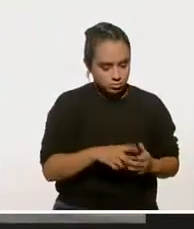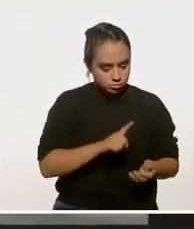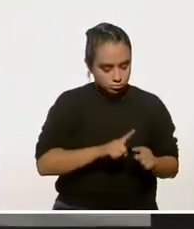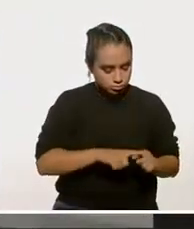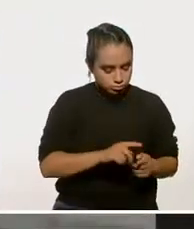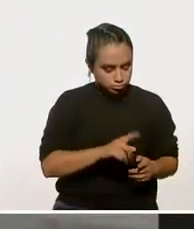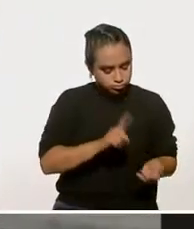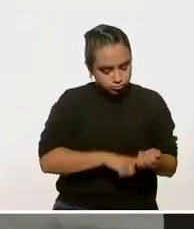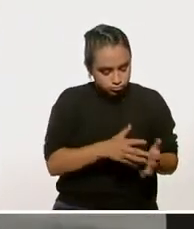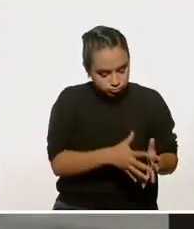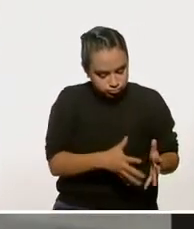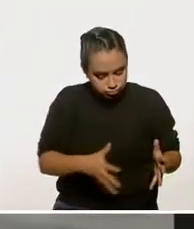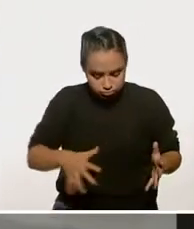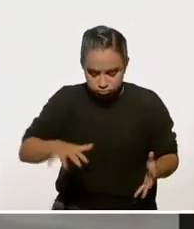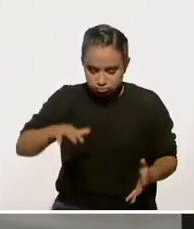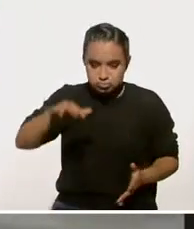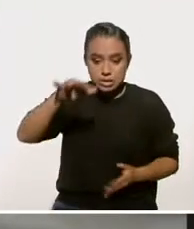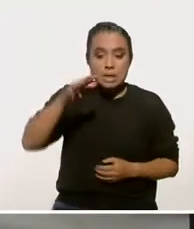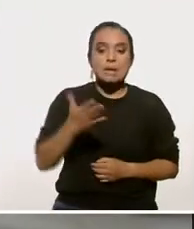manera.